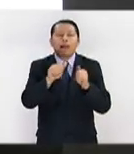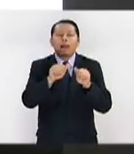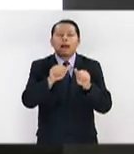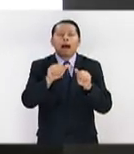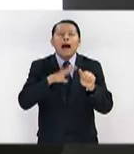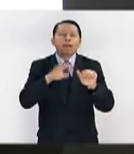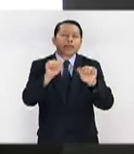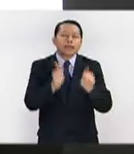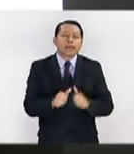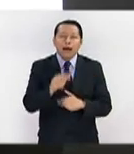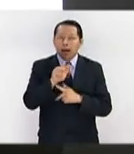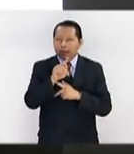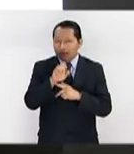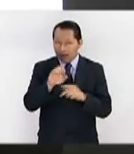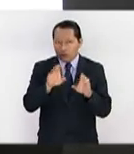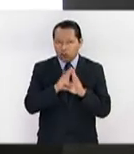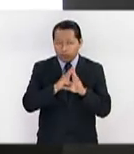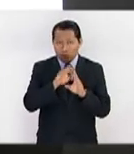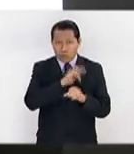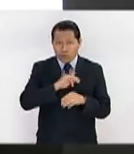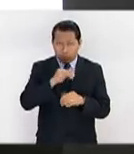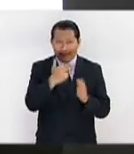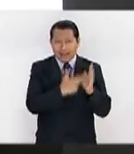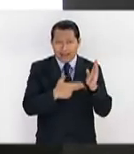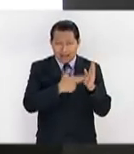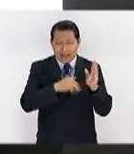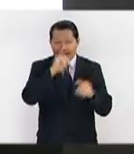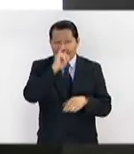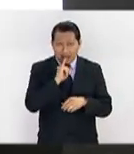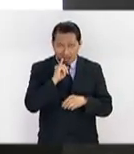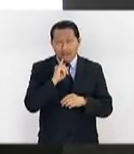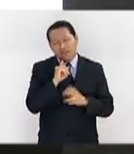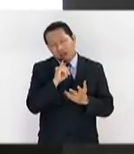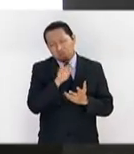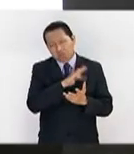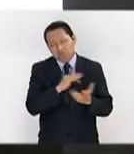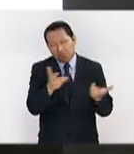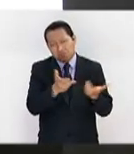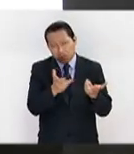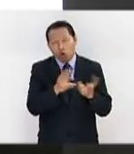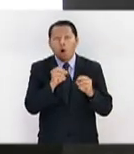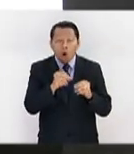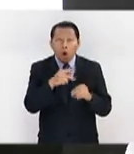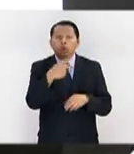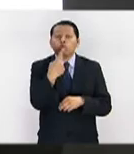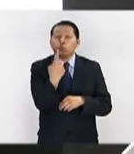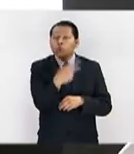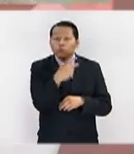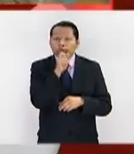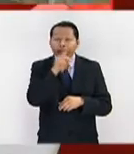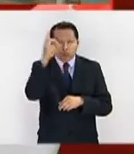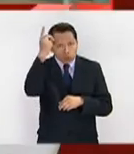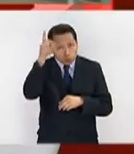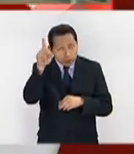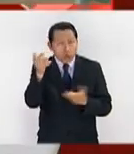permite desarrollarse tanto como jefes de taller en áreas de producción, como con su propio taller, y también en áreas artísticas.